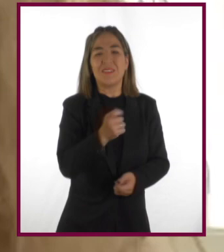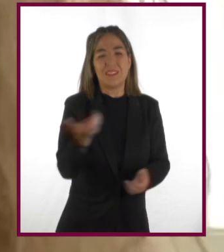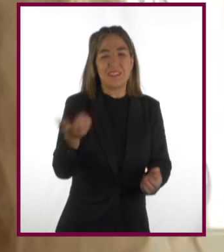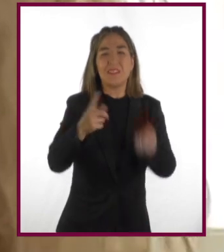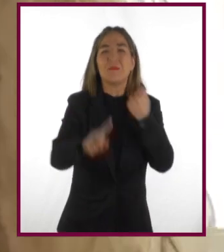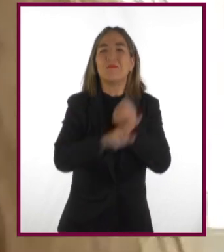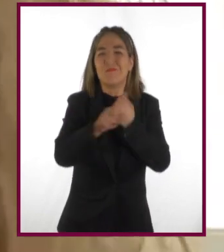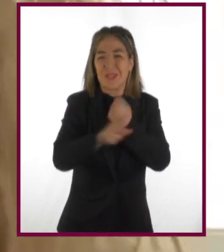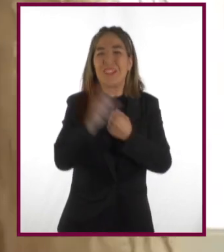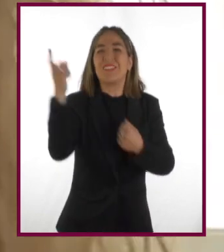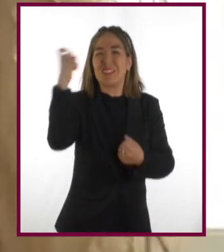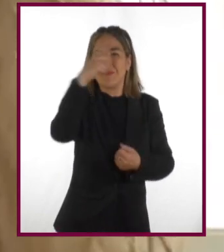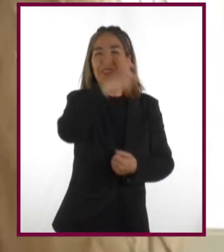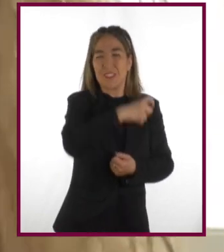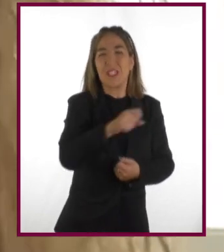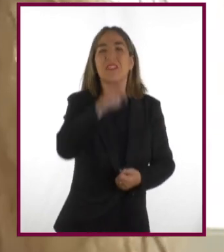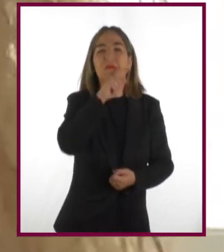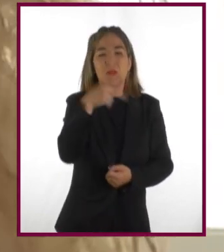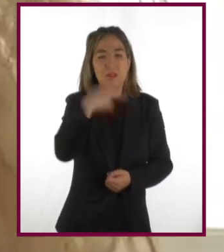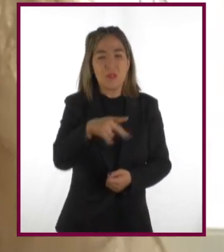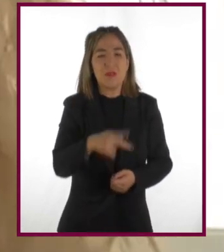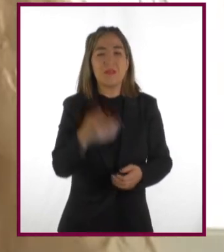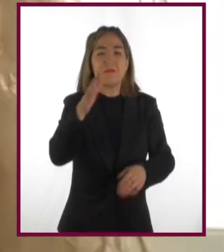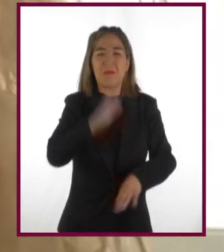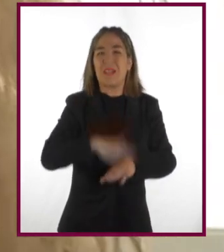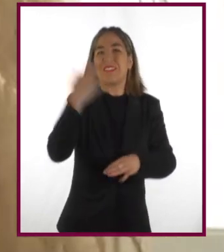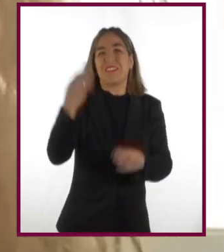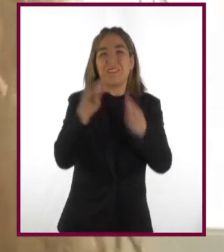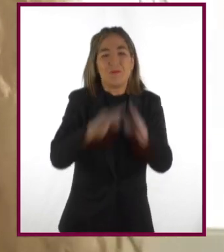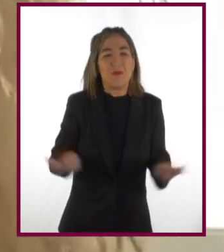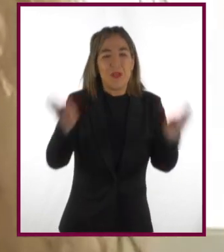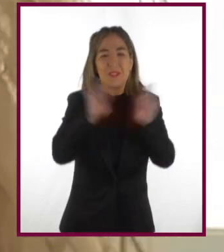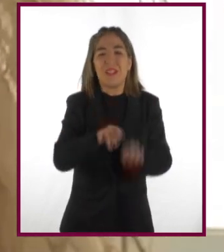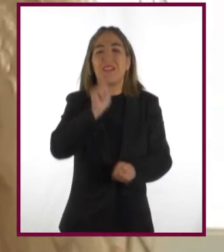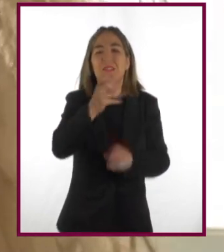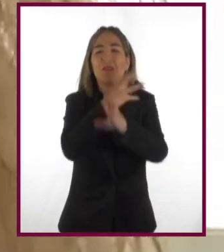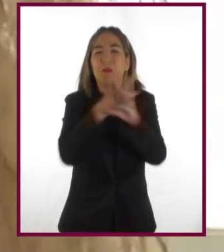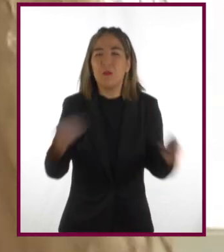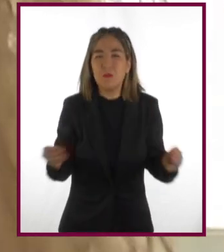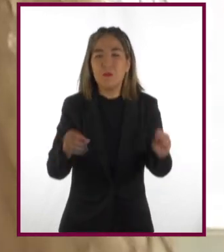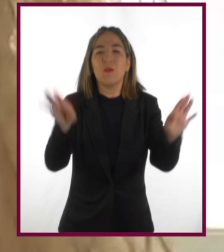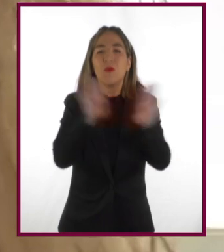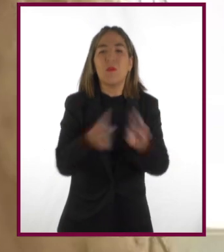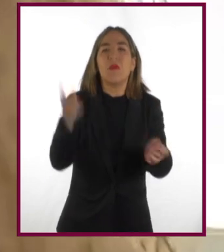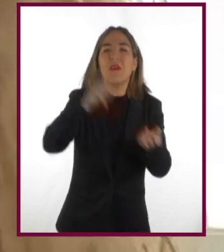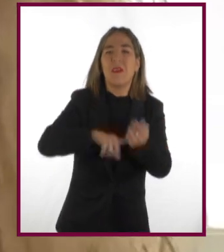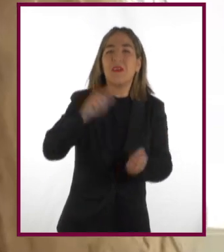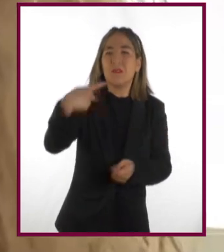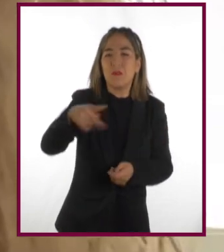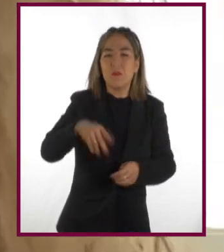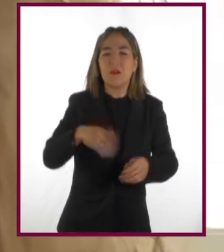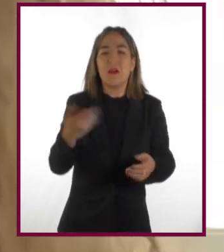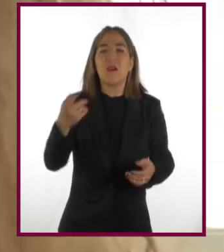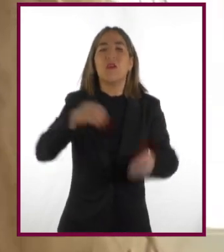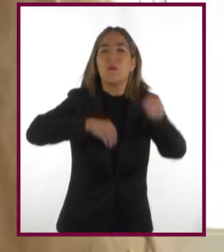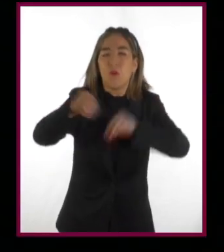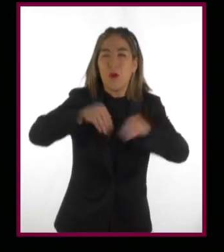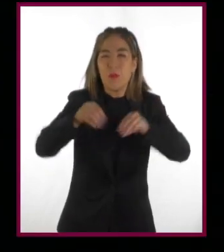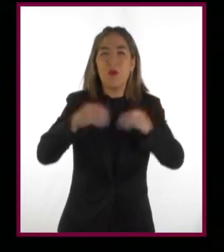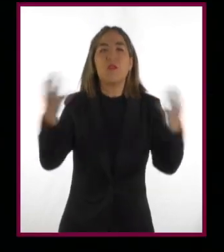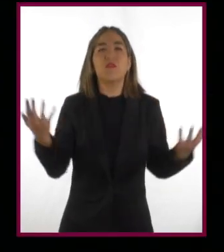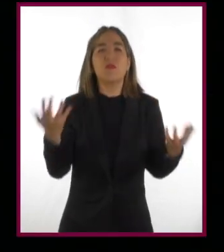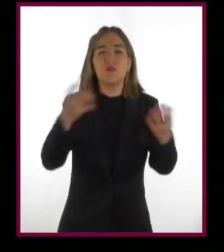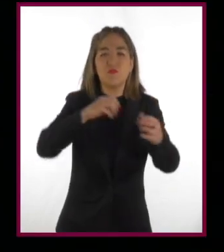un problema muy complejo y también es uno de los más encantadores en la solución de lo que tiene que ver con la dinámica de